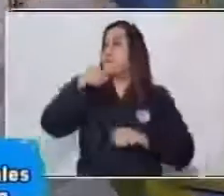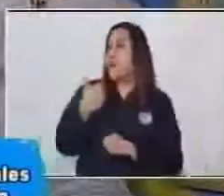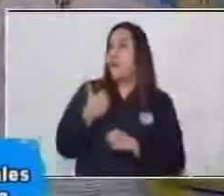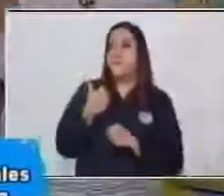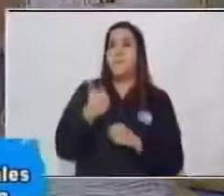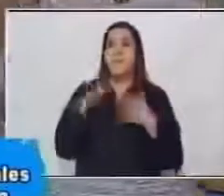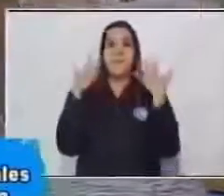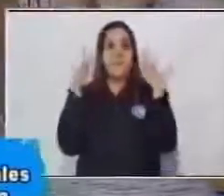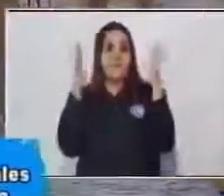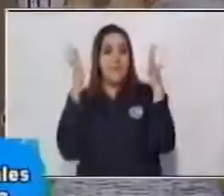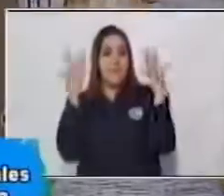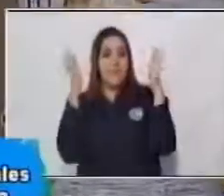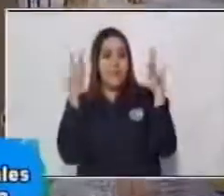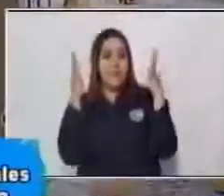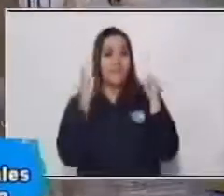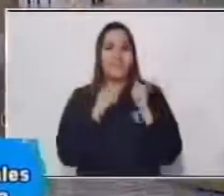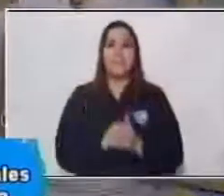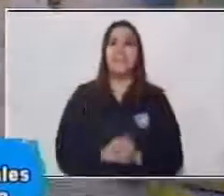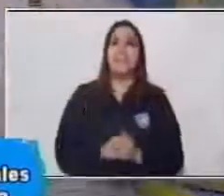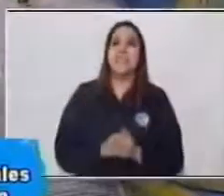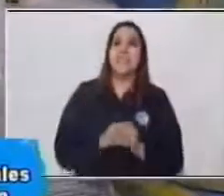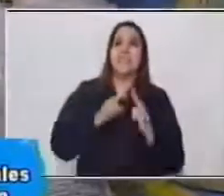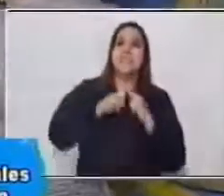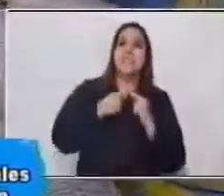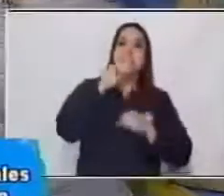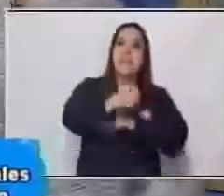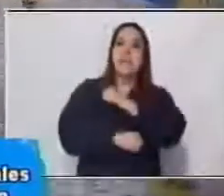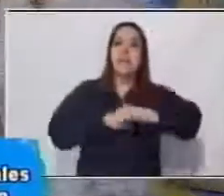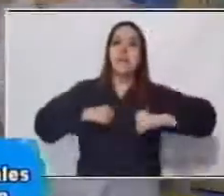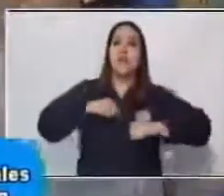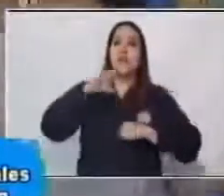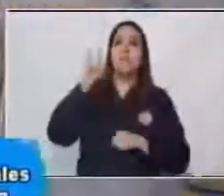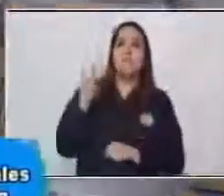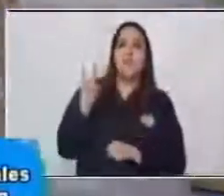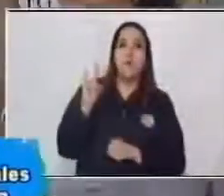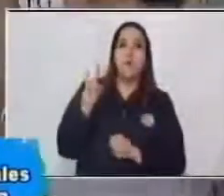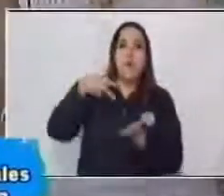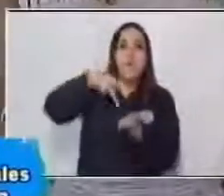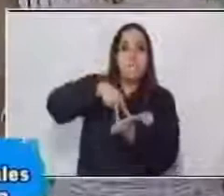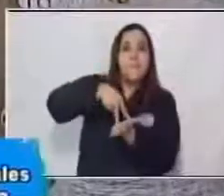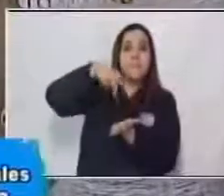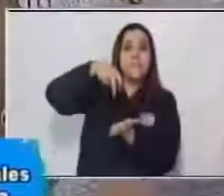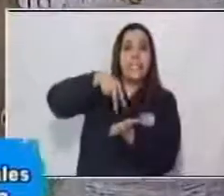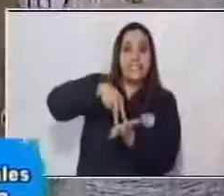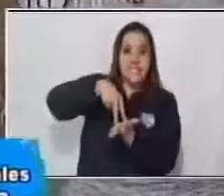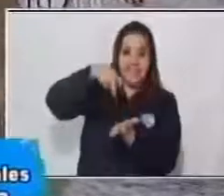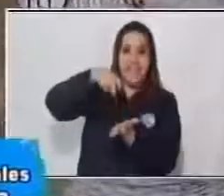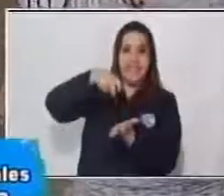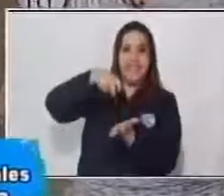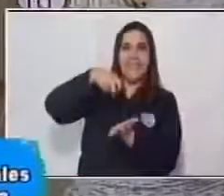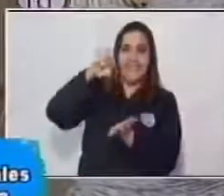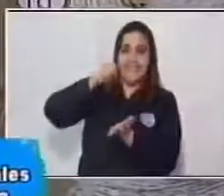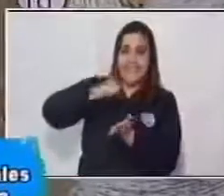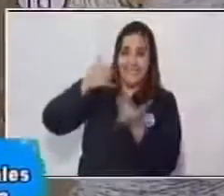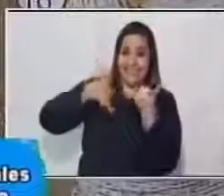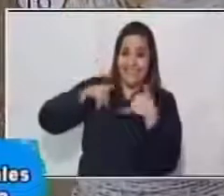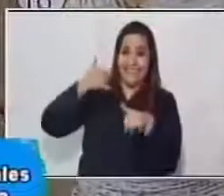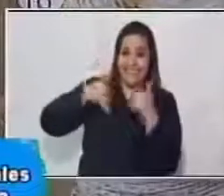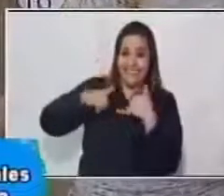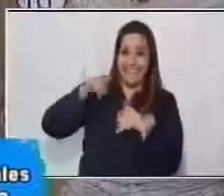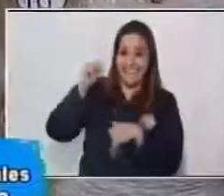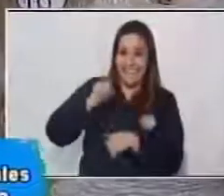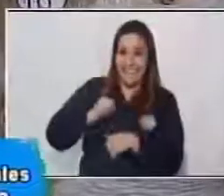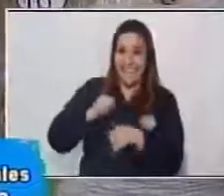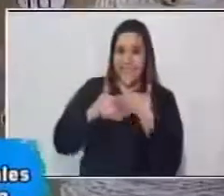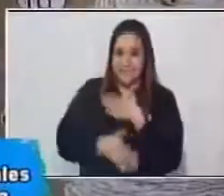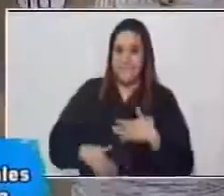aplaudir. Y si inician con fu, vamos a saltar. ¿Qué les parece el juego? ¿Verdad que está divertido?